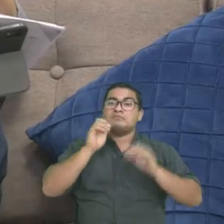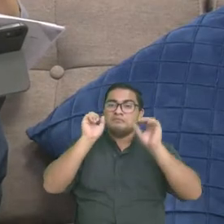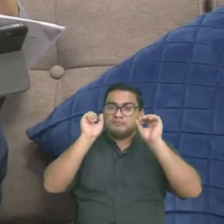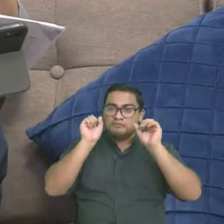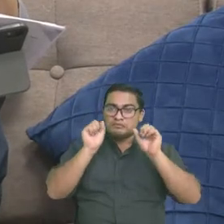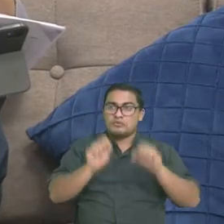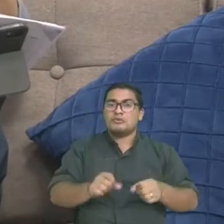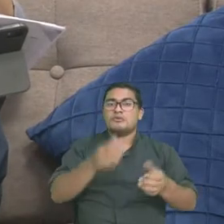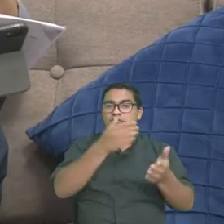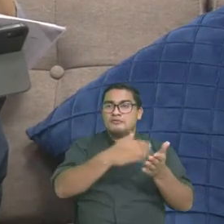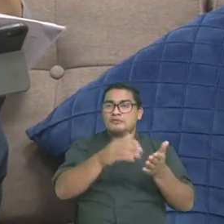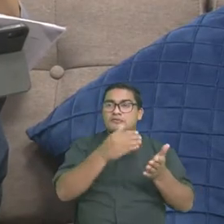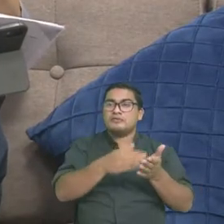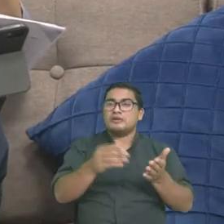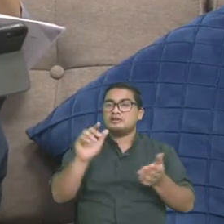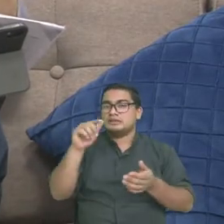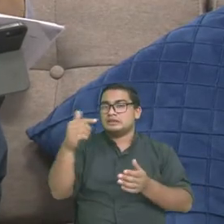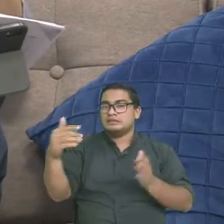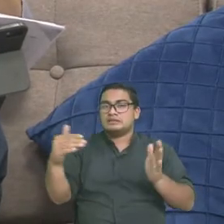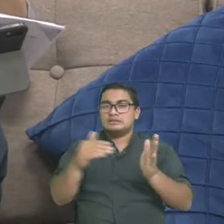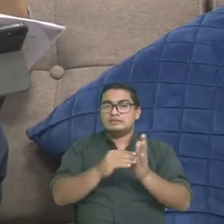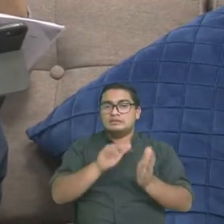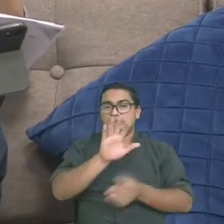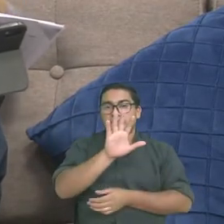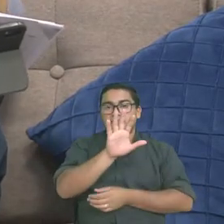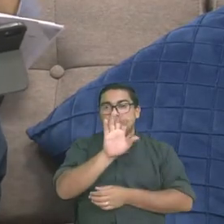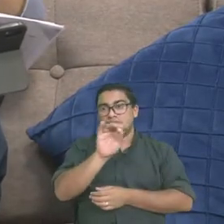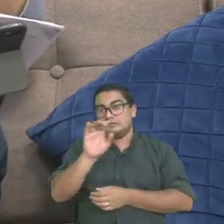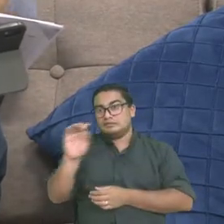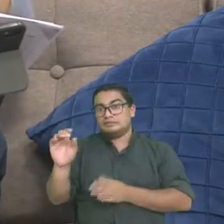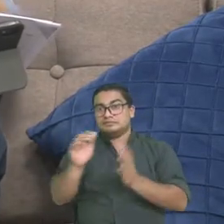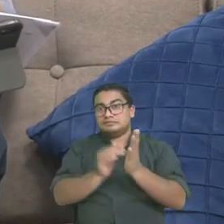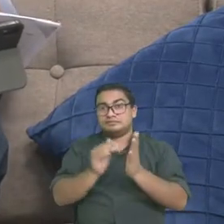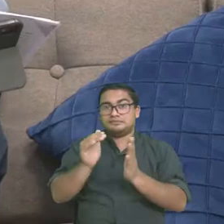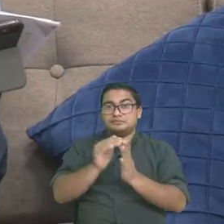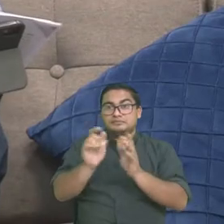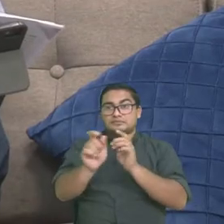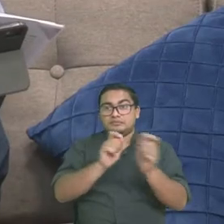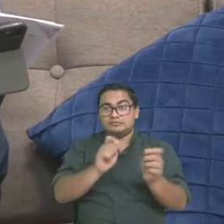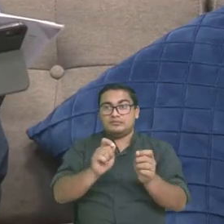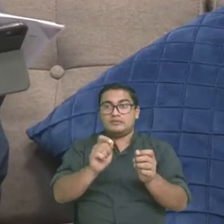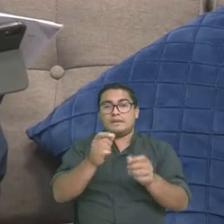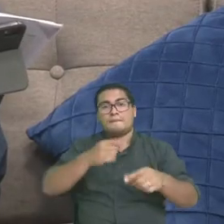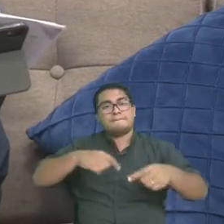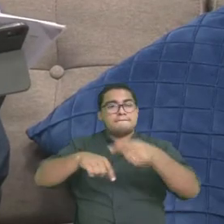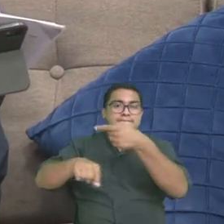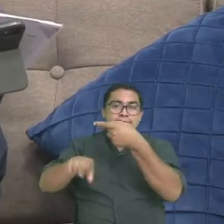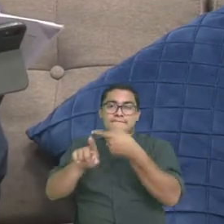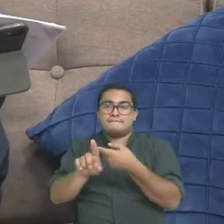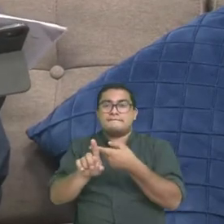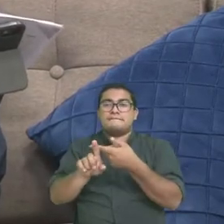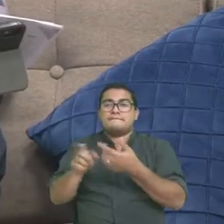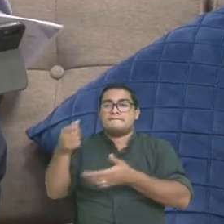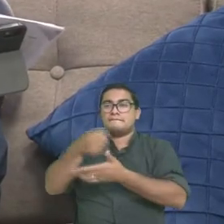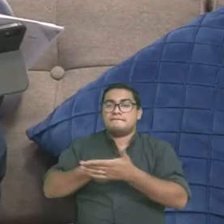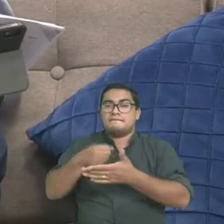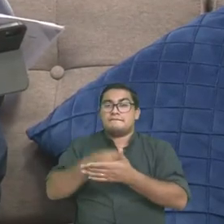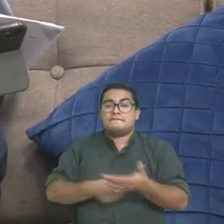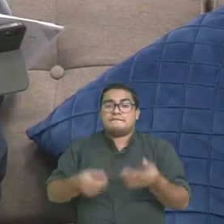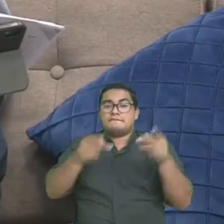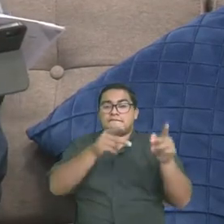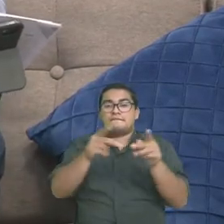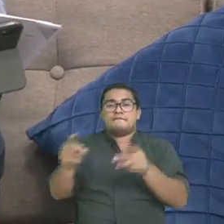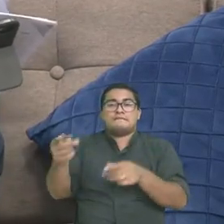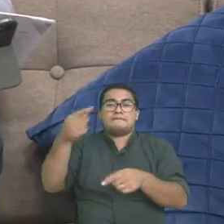posible la canalización de estos 7.500 millones de dólares, que unido con el esfuerzo fiscal de los